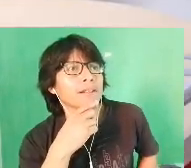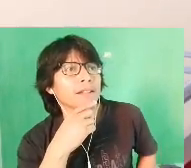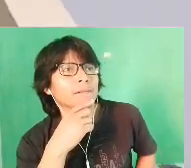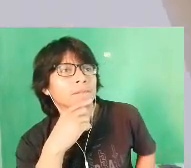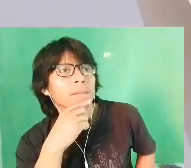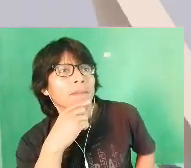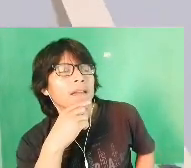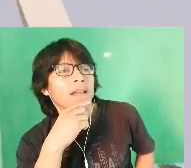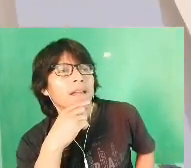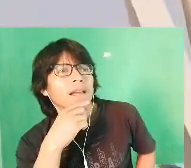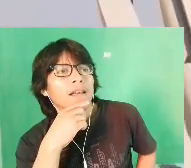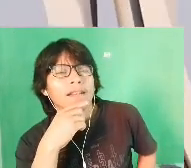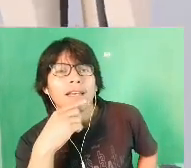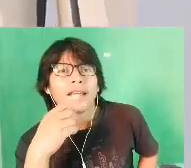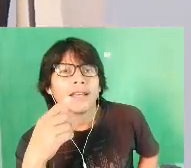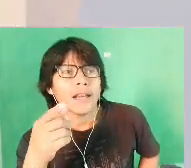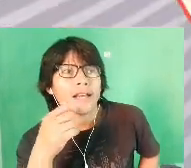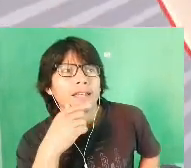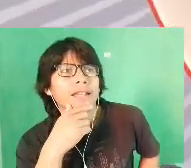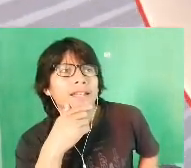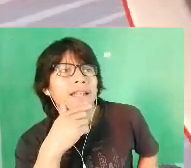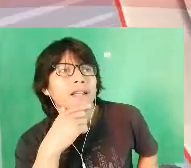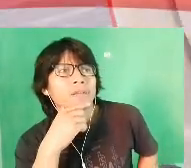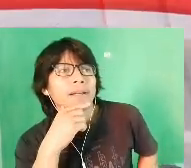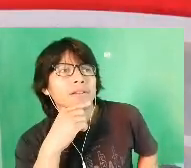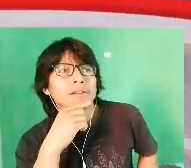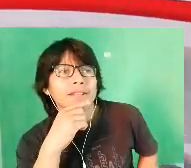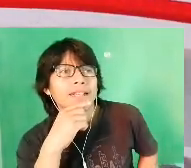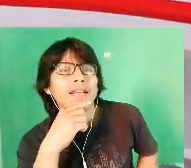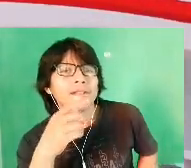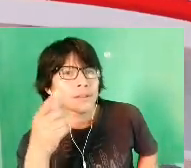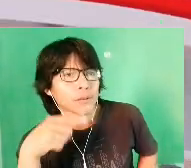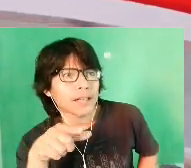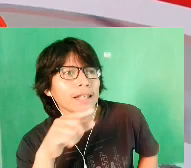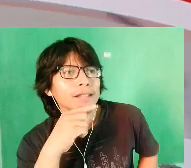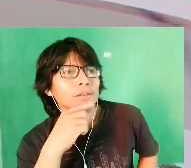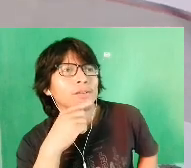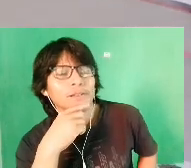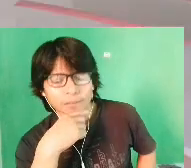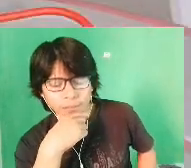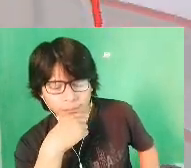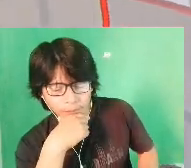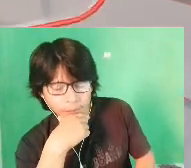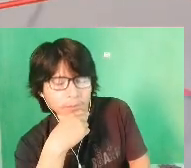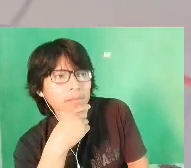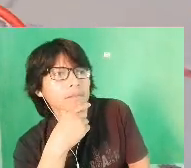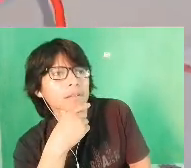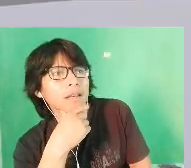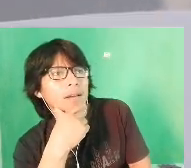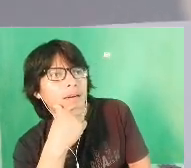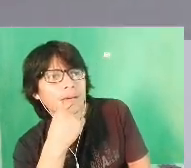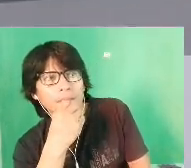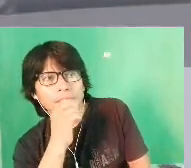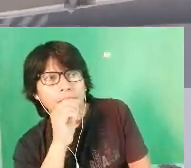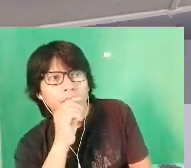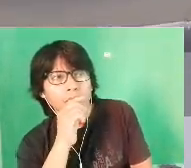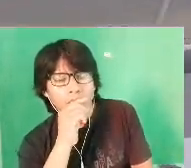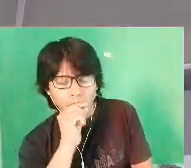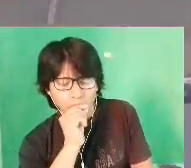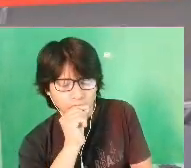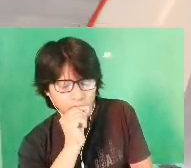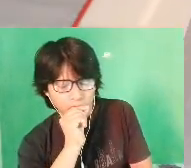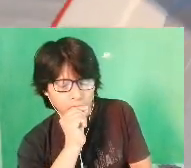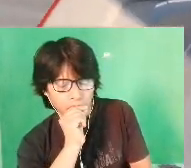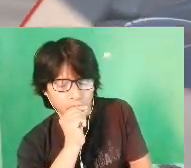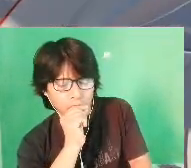por parte de la candidata del PRI, Xochitl Gálvez. Escuchen esto. Que no les quede ninguna